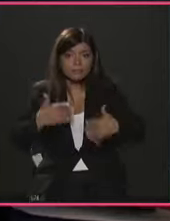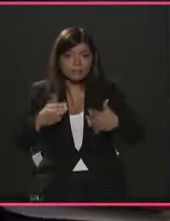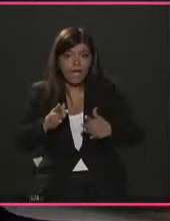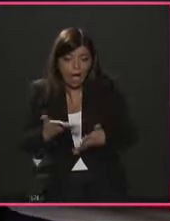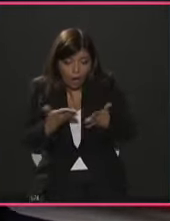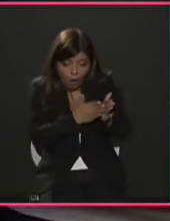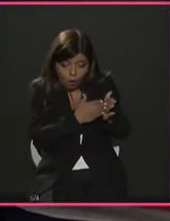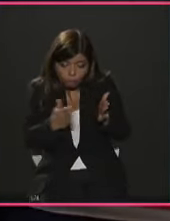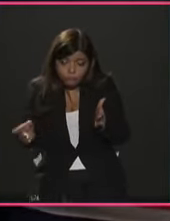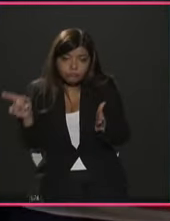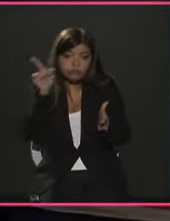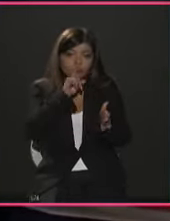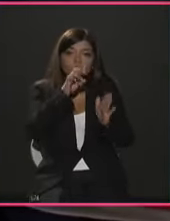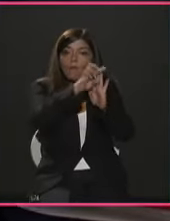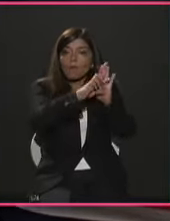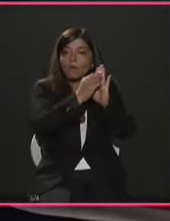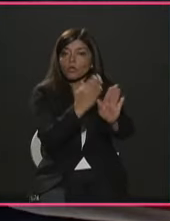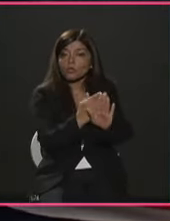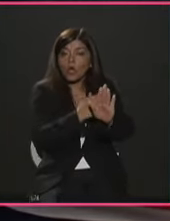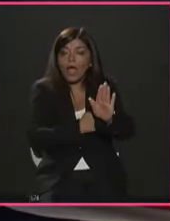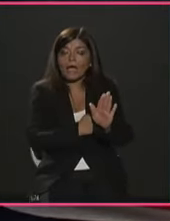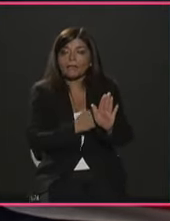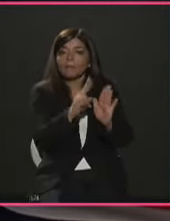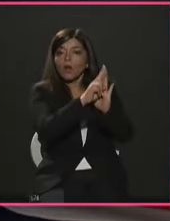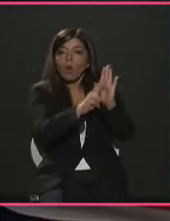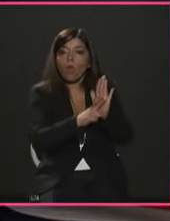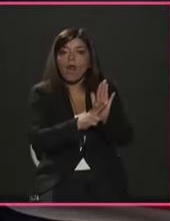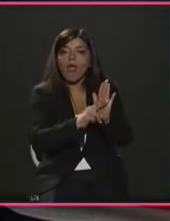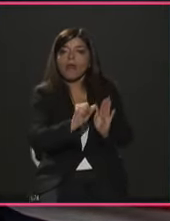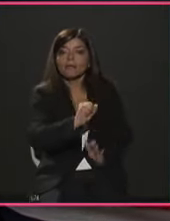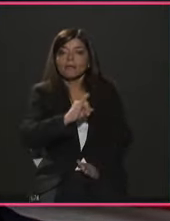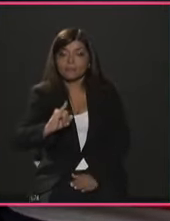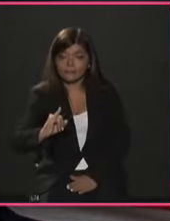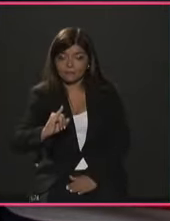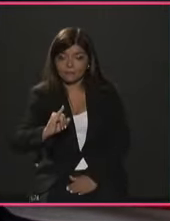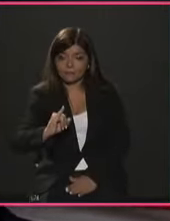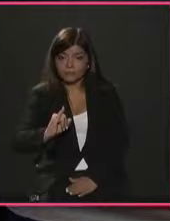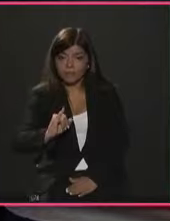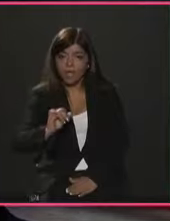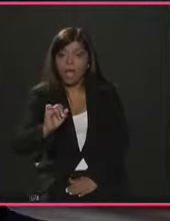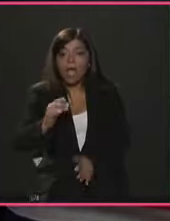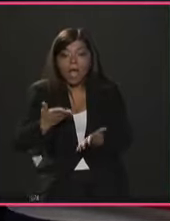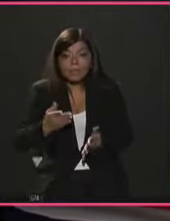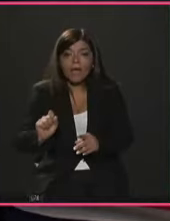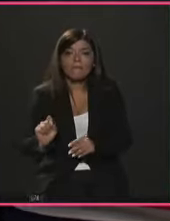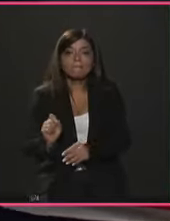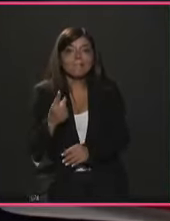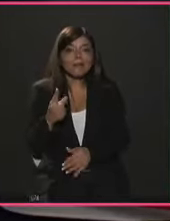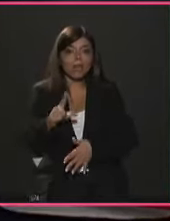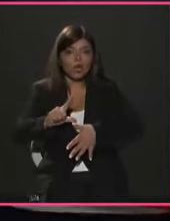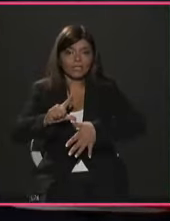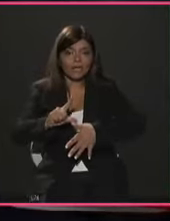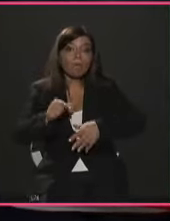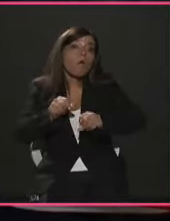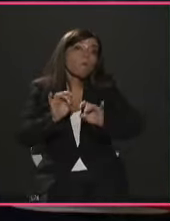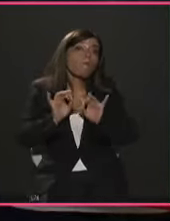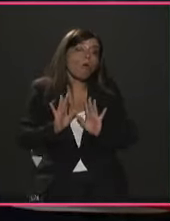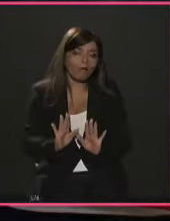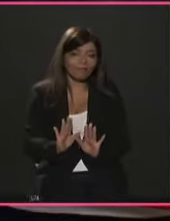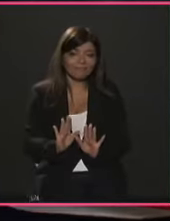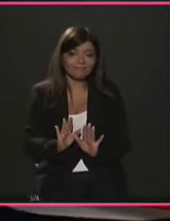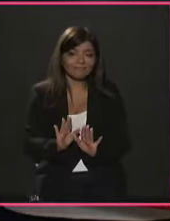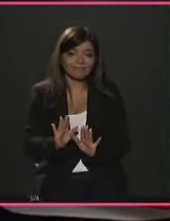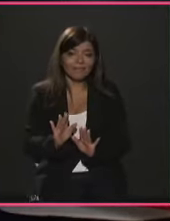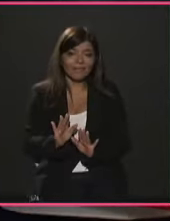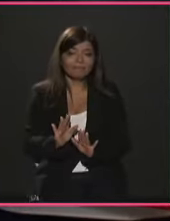últimas etapas de un anteproyecto de ley para regular Inteligencia artificial probablemente sea el primero de latinoamérica eh